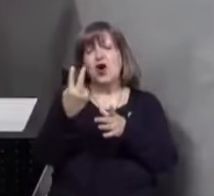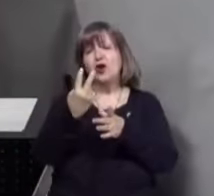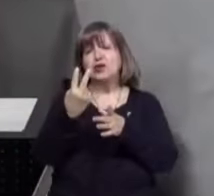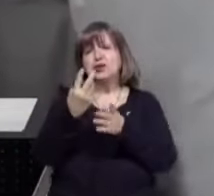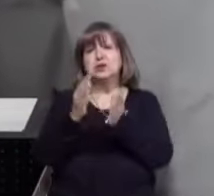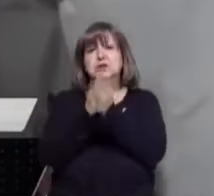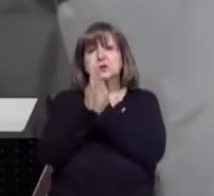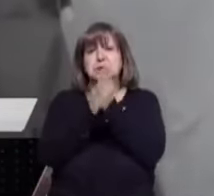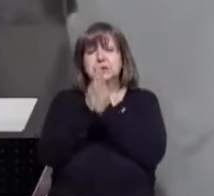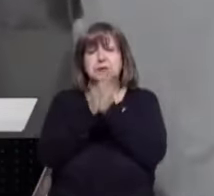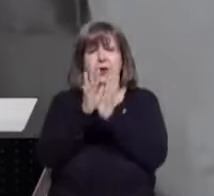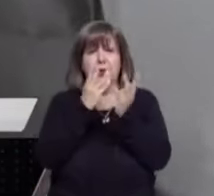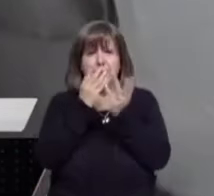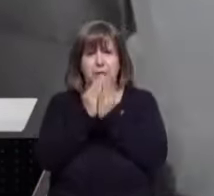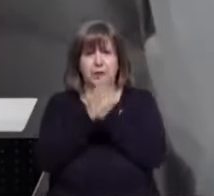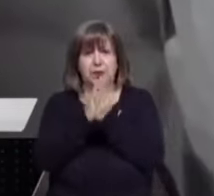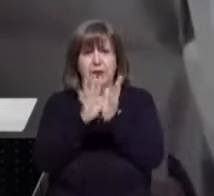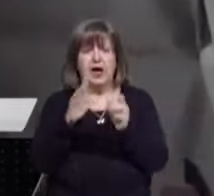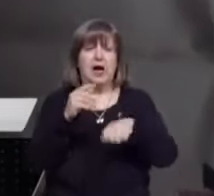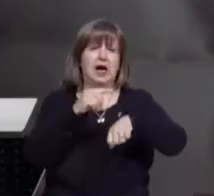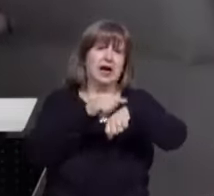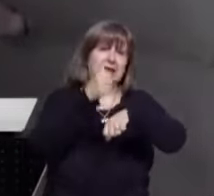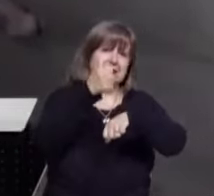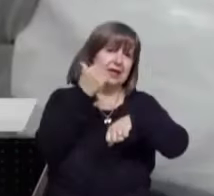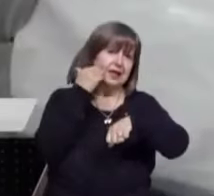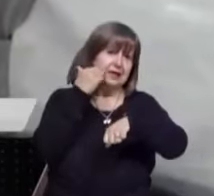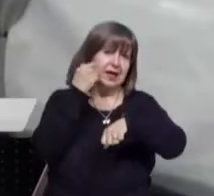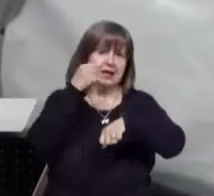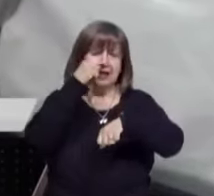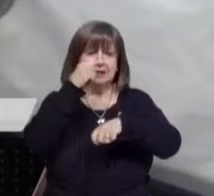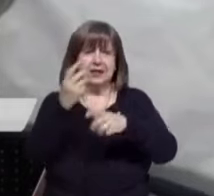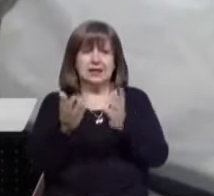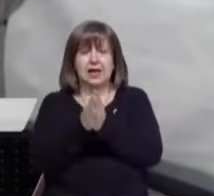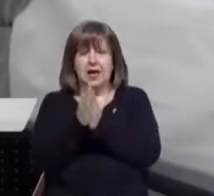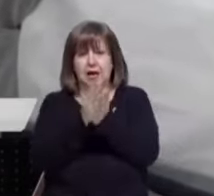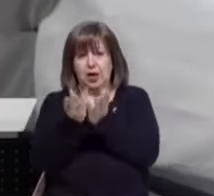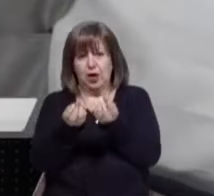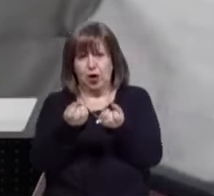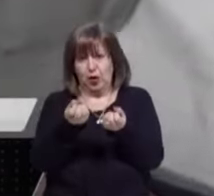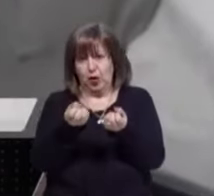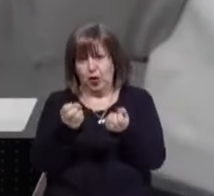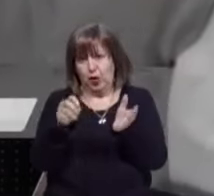de la tarde más o menos lo prendemos porque se pone bastante fresco. Bueno, la verdad,